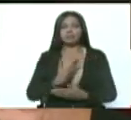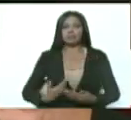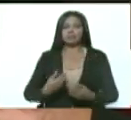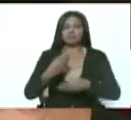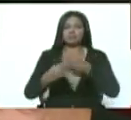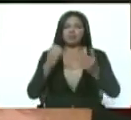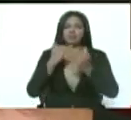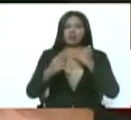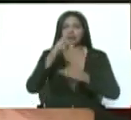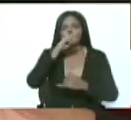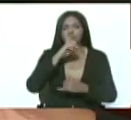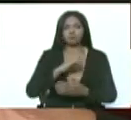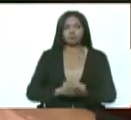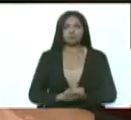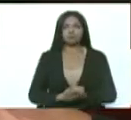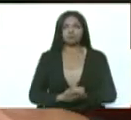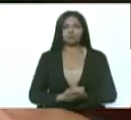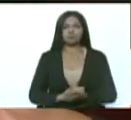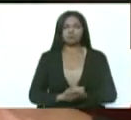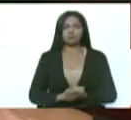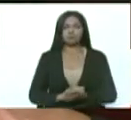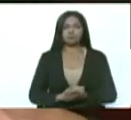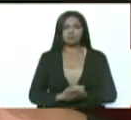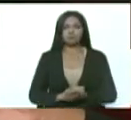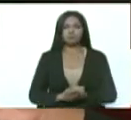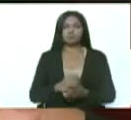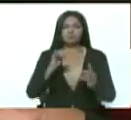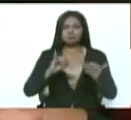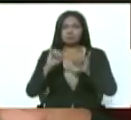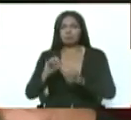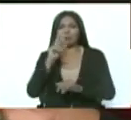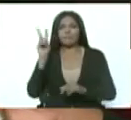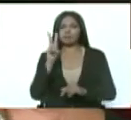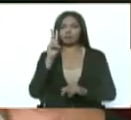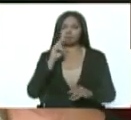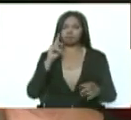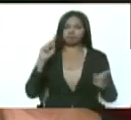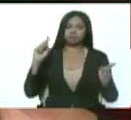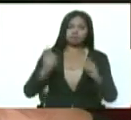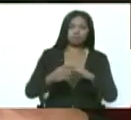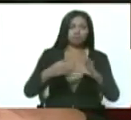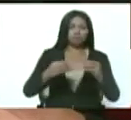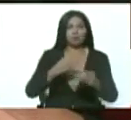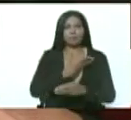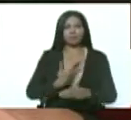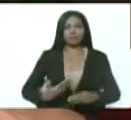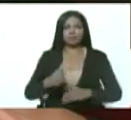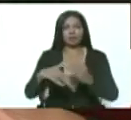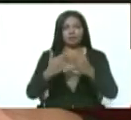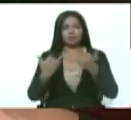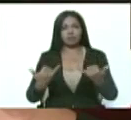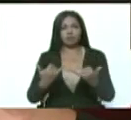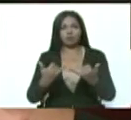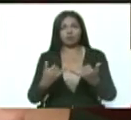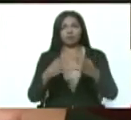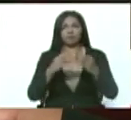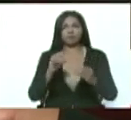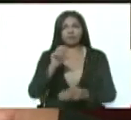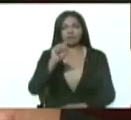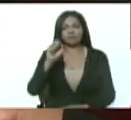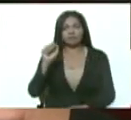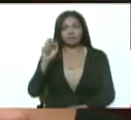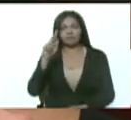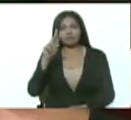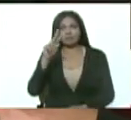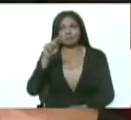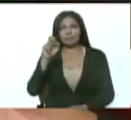hará a finales de año en Bakú, Azerbaiyán, en la cual Venezuela le traspasa la presidencia precisamente a Azerbaiyán.